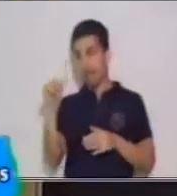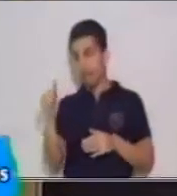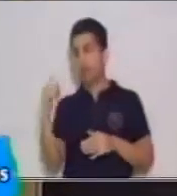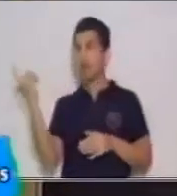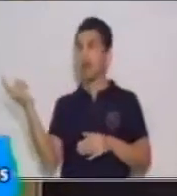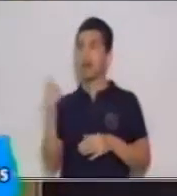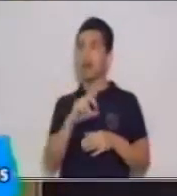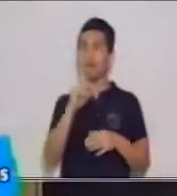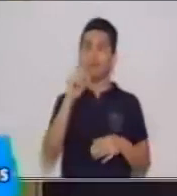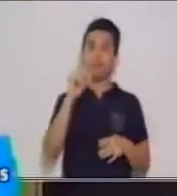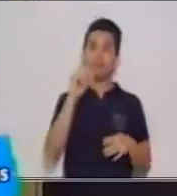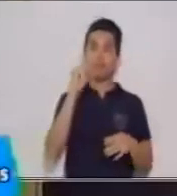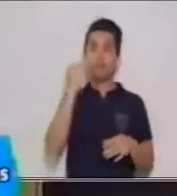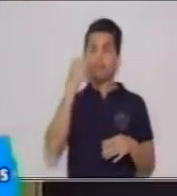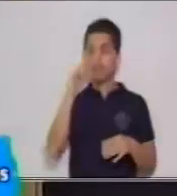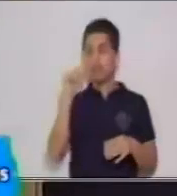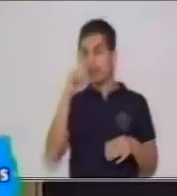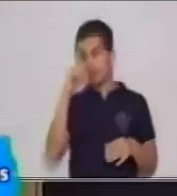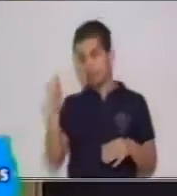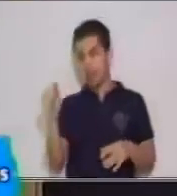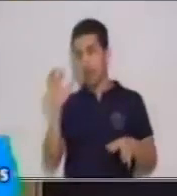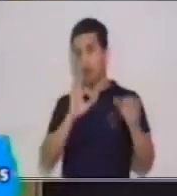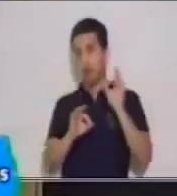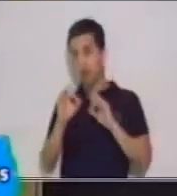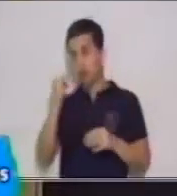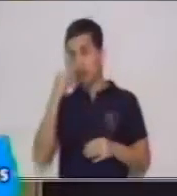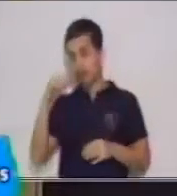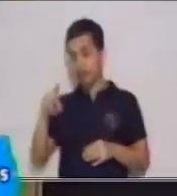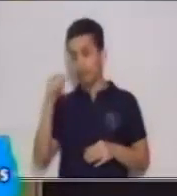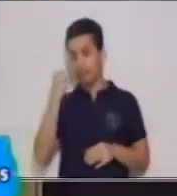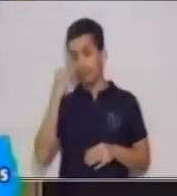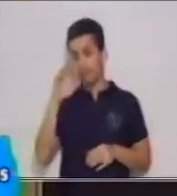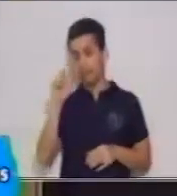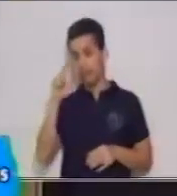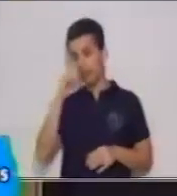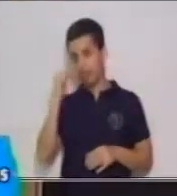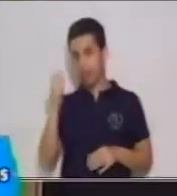palabra gato. ¿Será